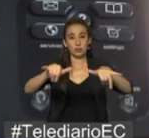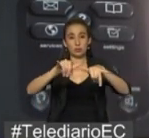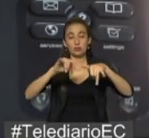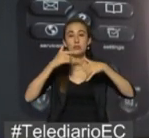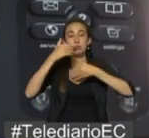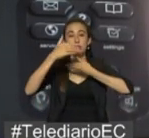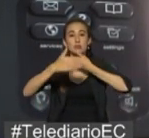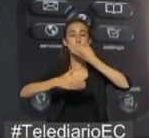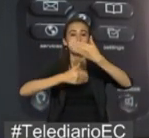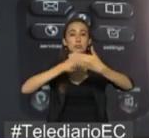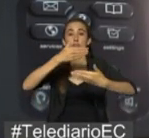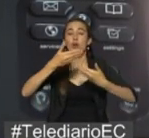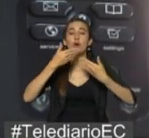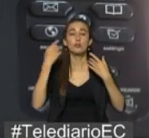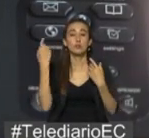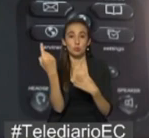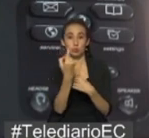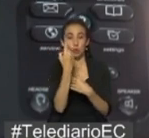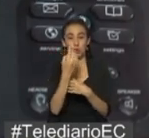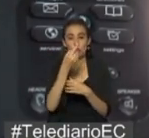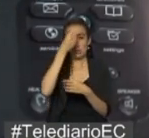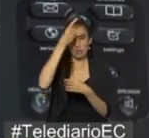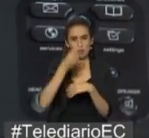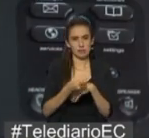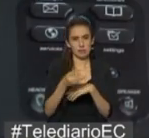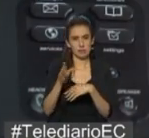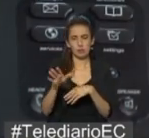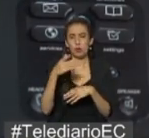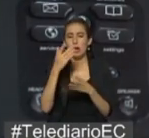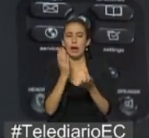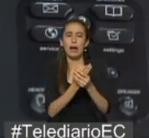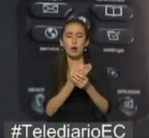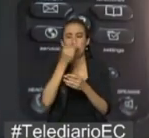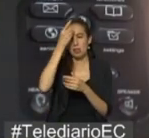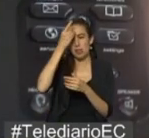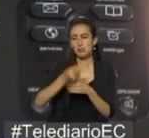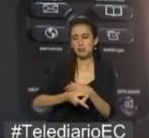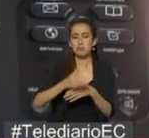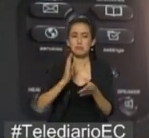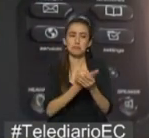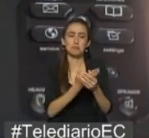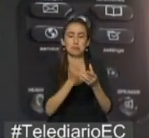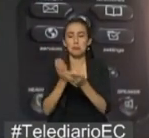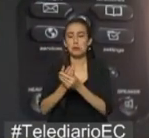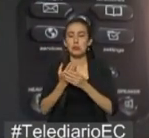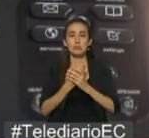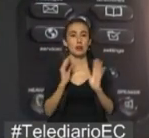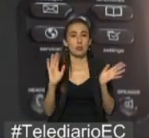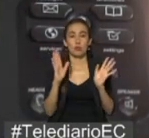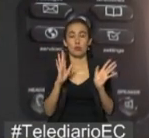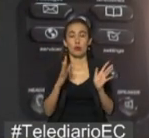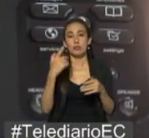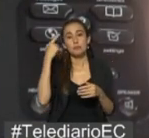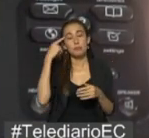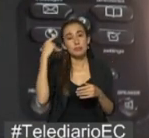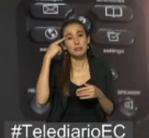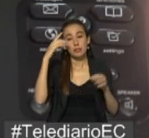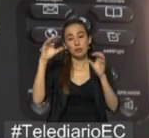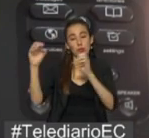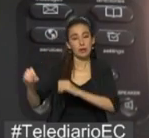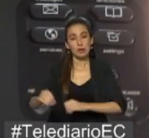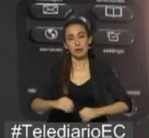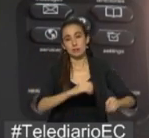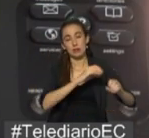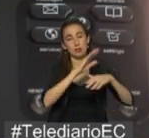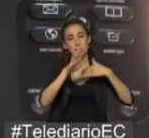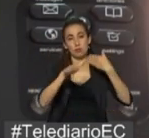no es simplemente una decisión que a alguien se le ocurre tomar, es algo que va a favor por el bienestar de todos nosotros, de toda la